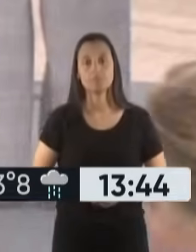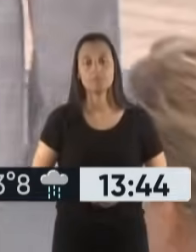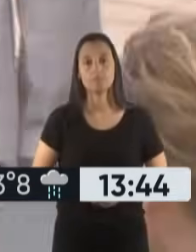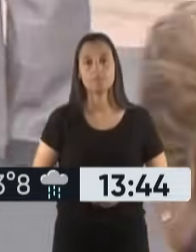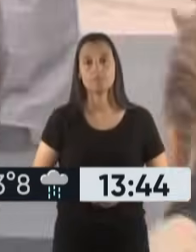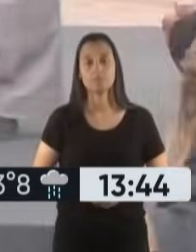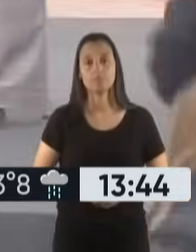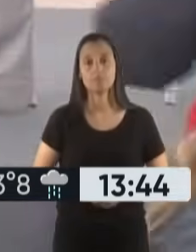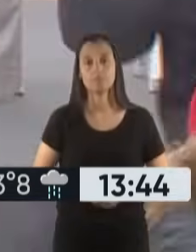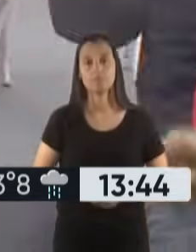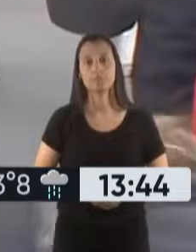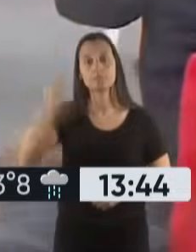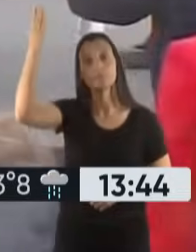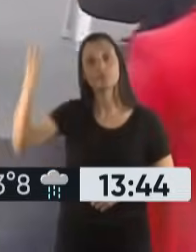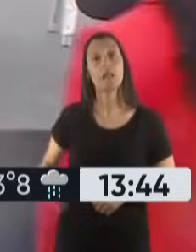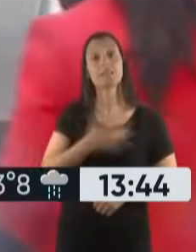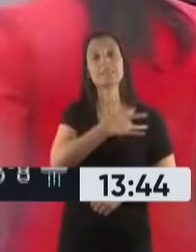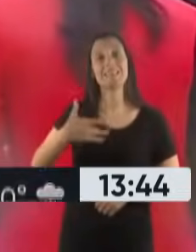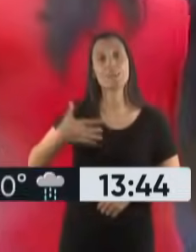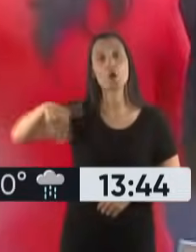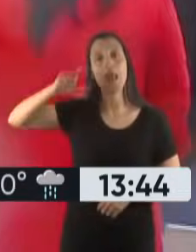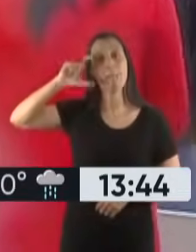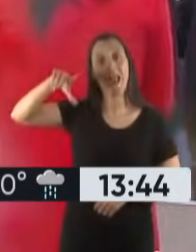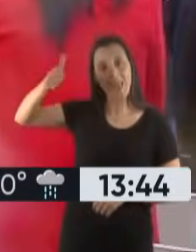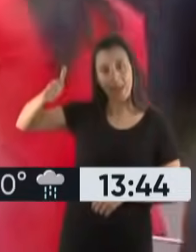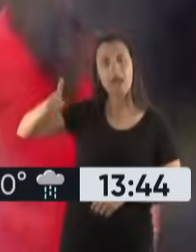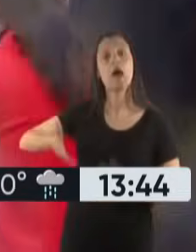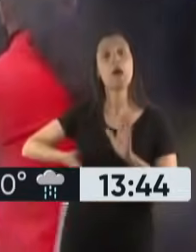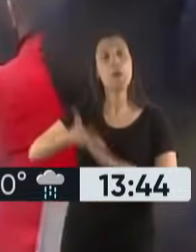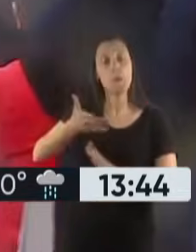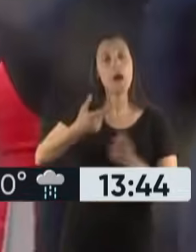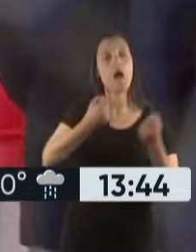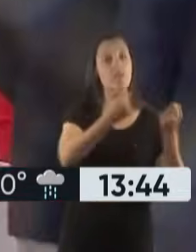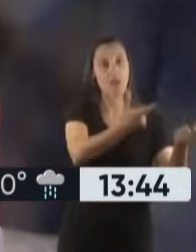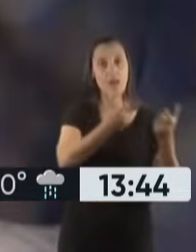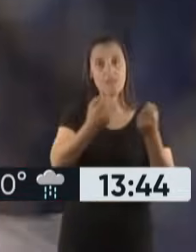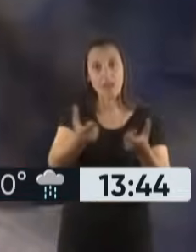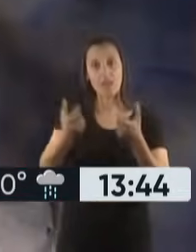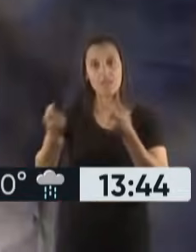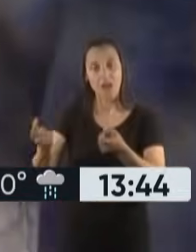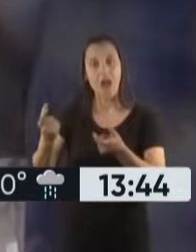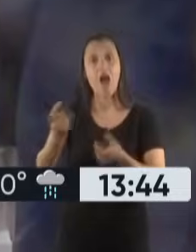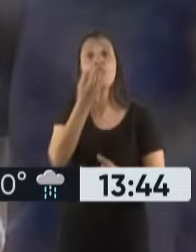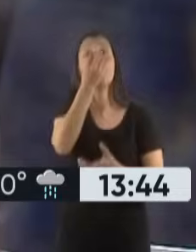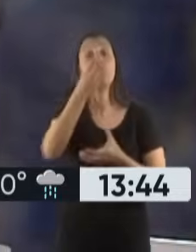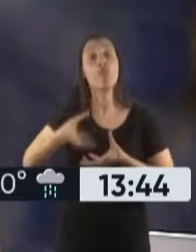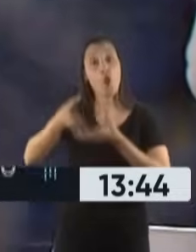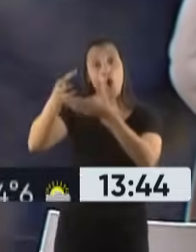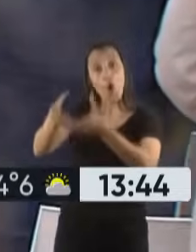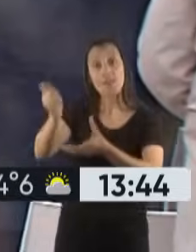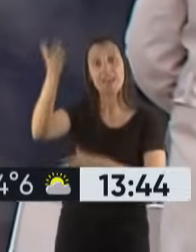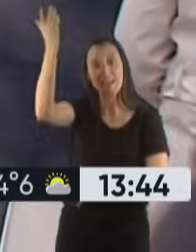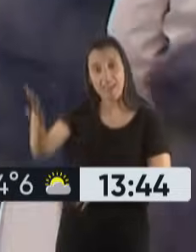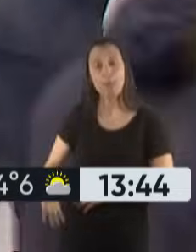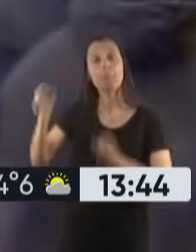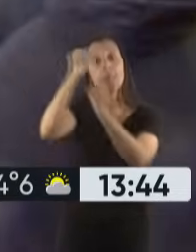la señora Malena Galmarini hará entrega de un ramo floral a la